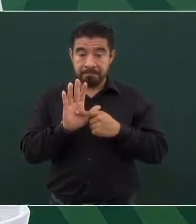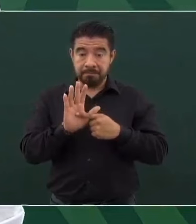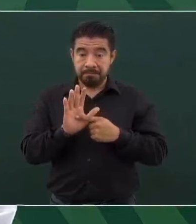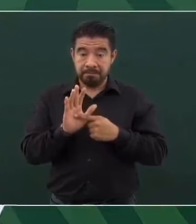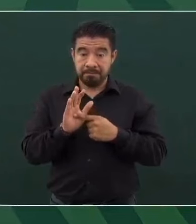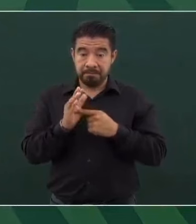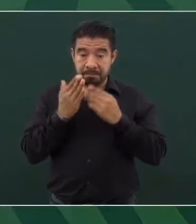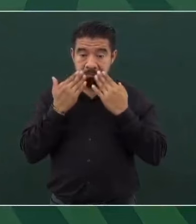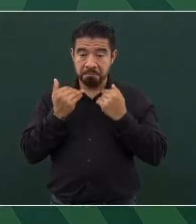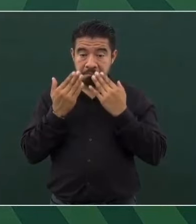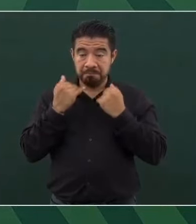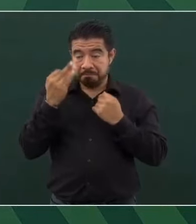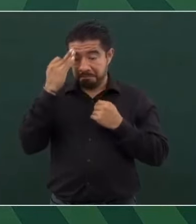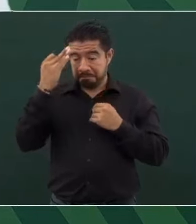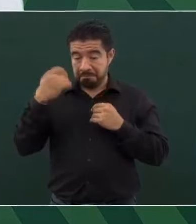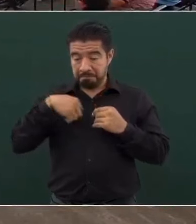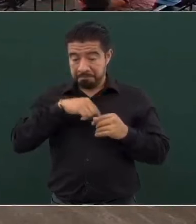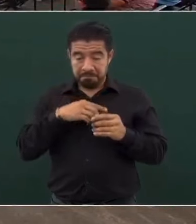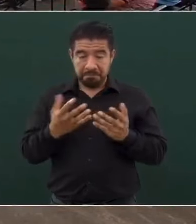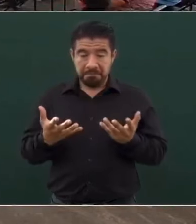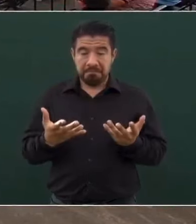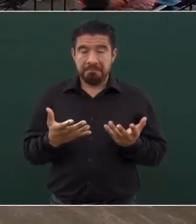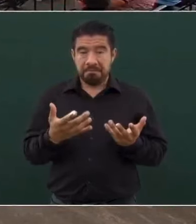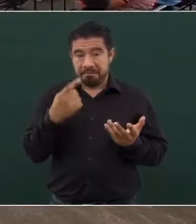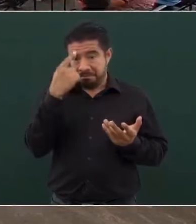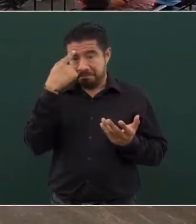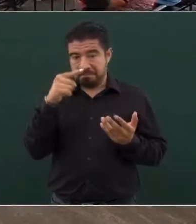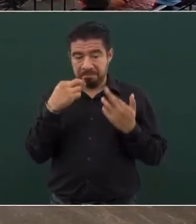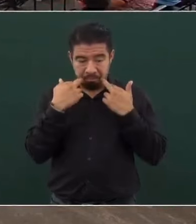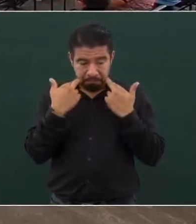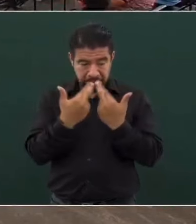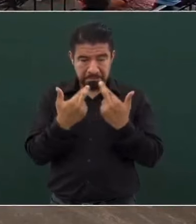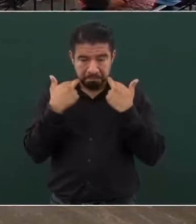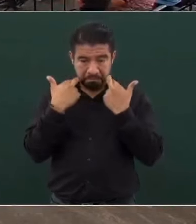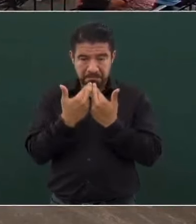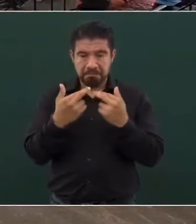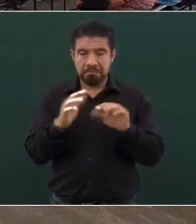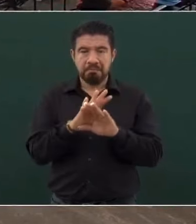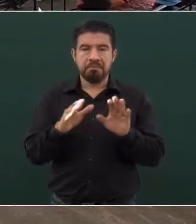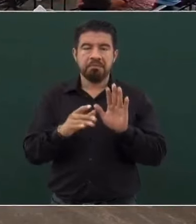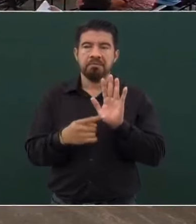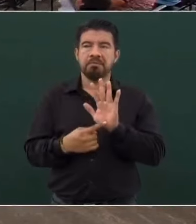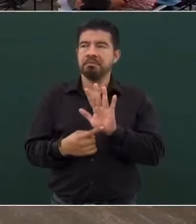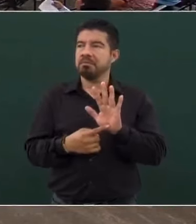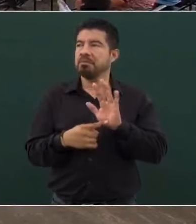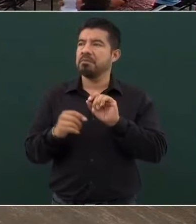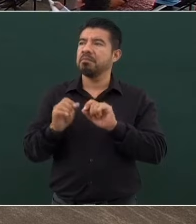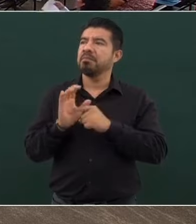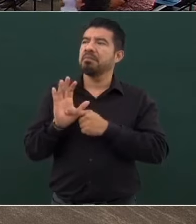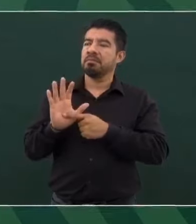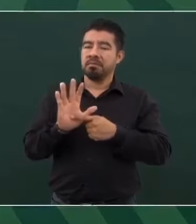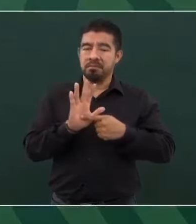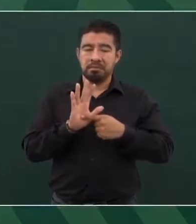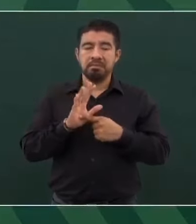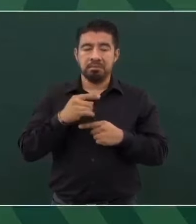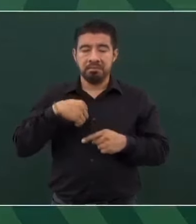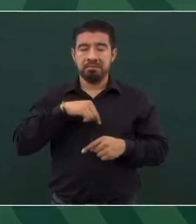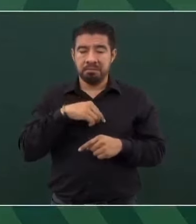de estarnos reuniendo mucho, yo creo que sí va a ser